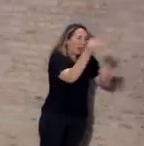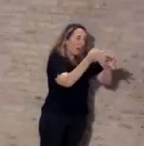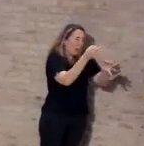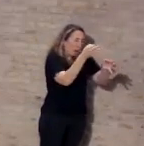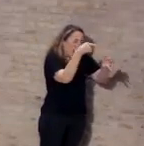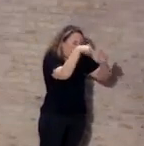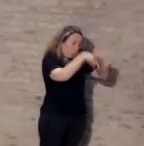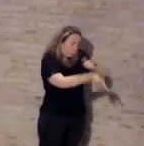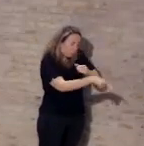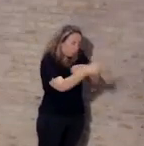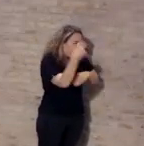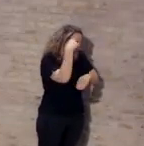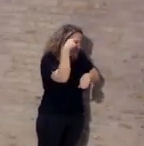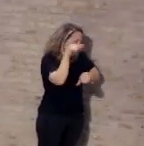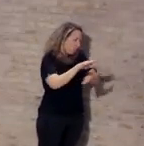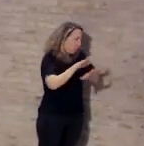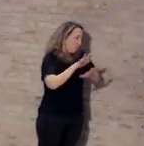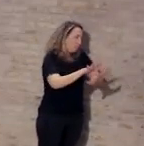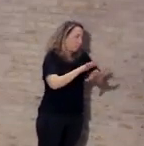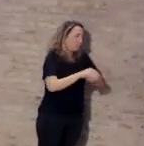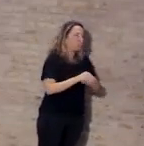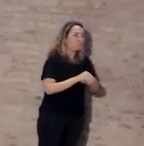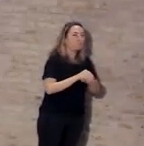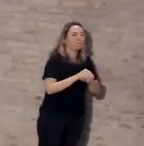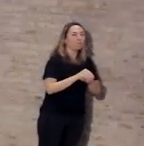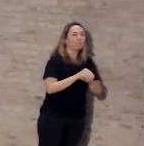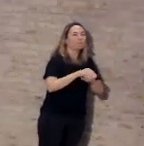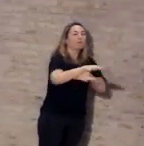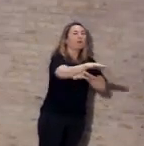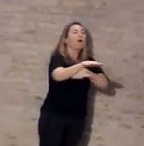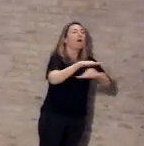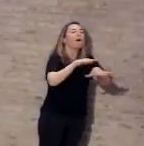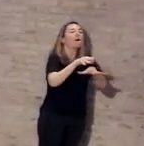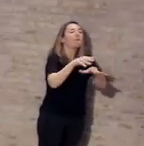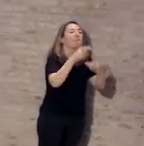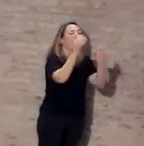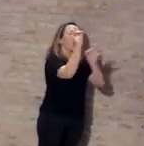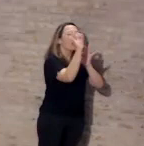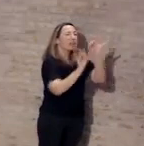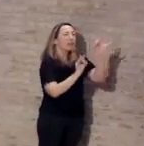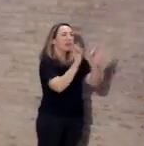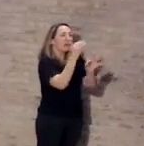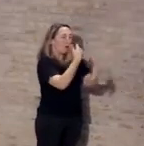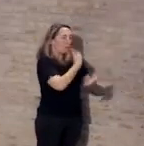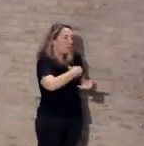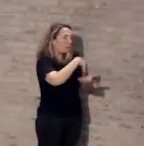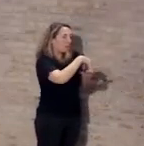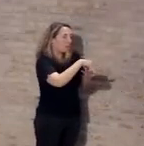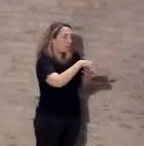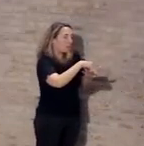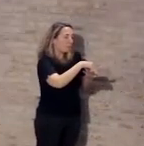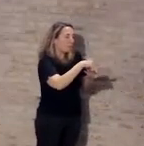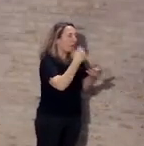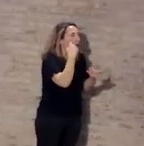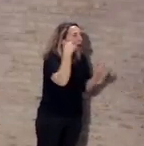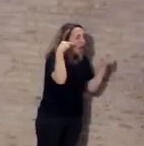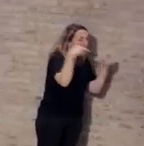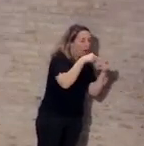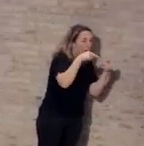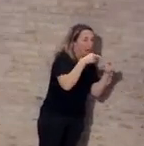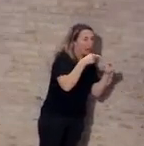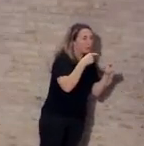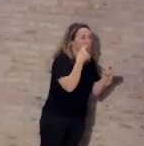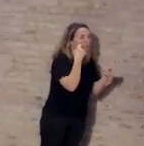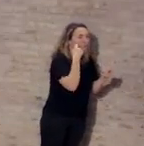que está pensada pero ahí también es inante la la situación de los programas que acompañen lo que se puede hacer desde desde la